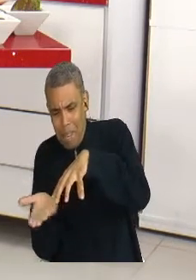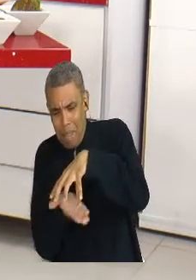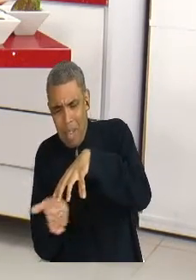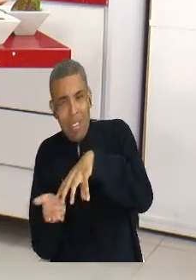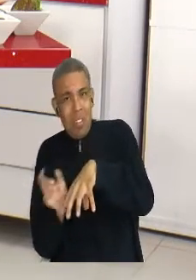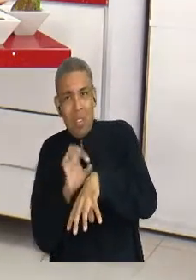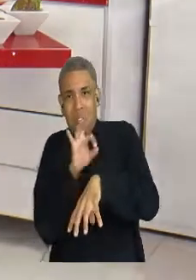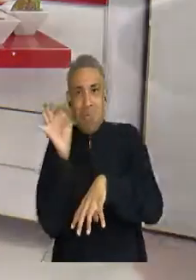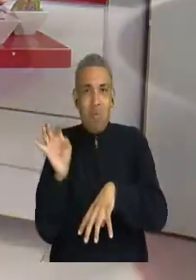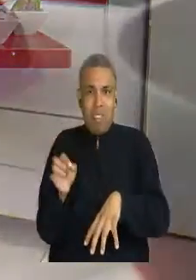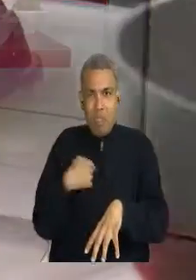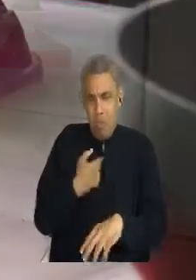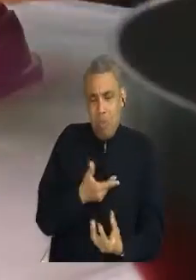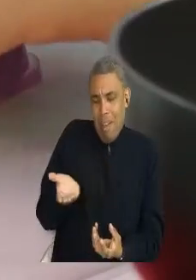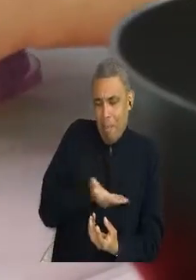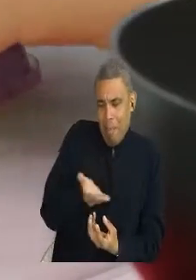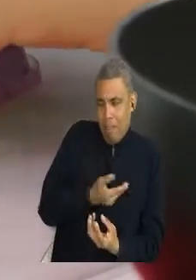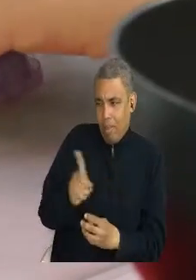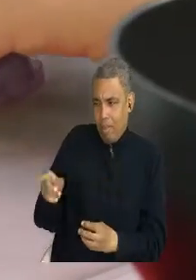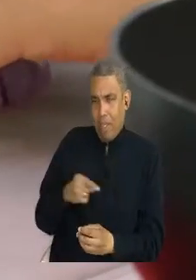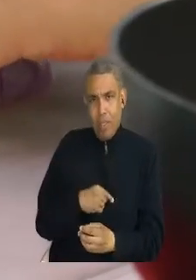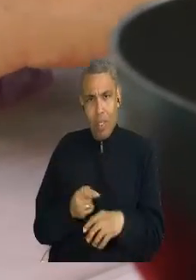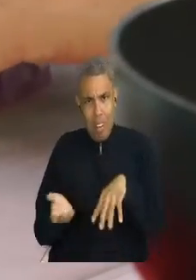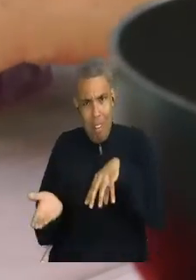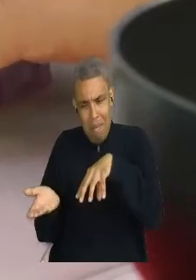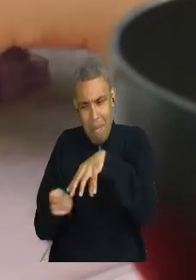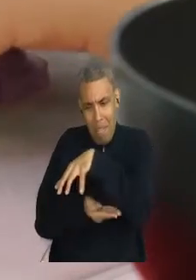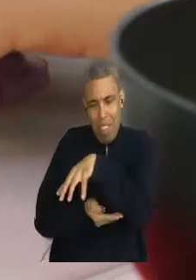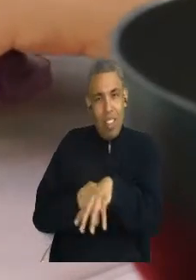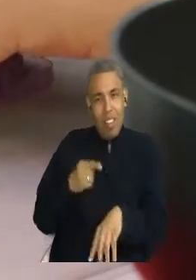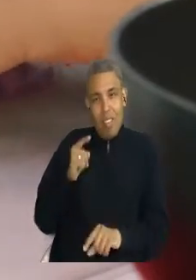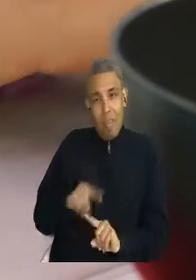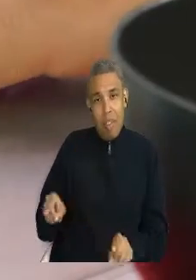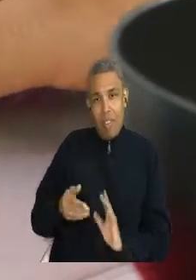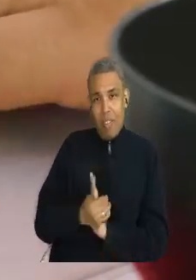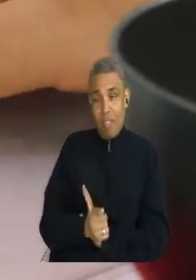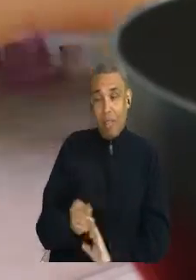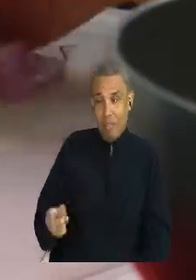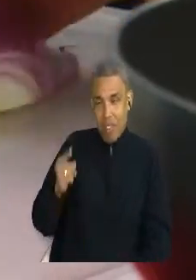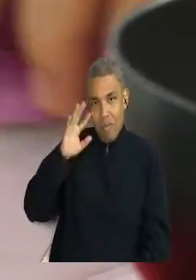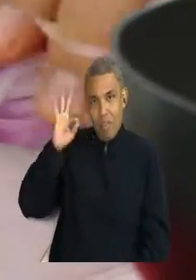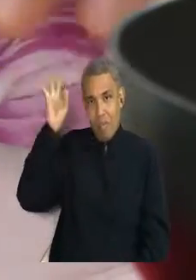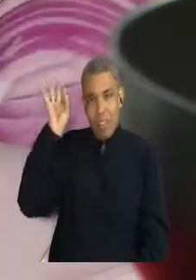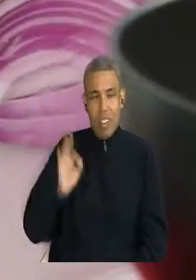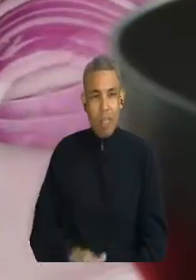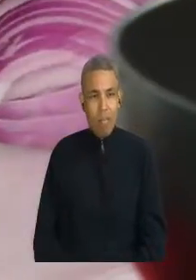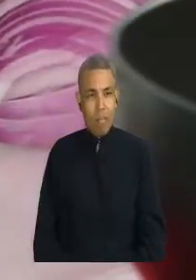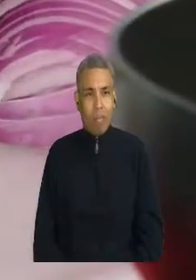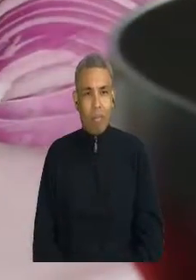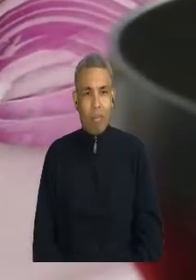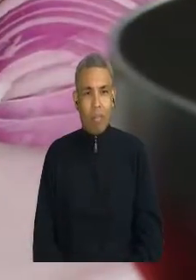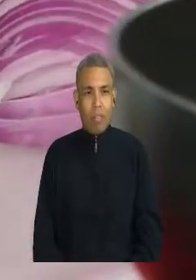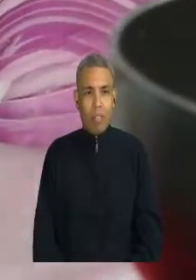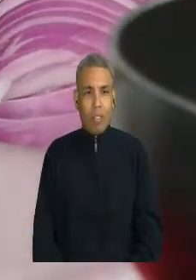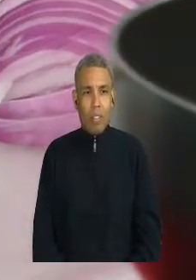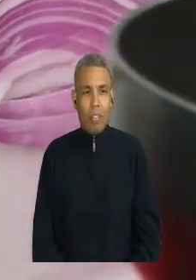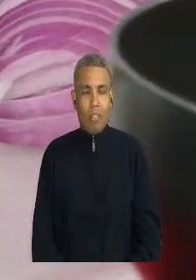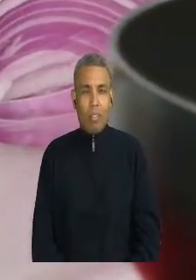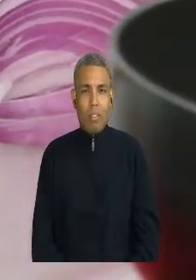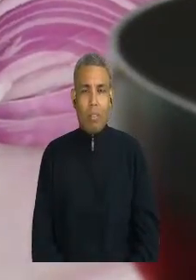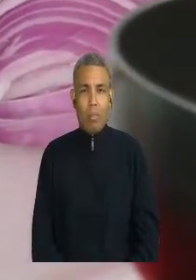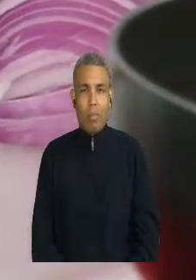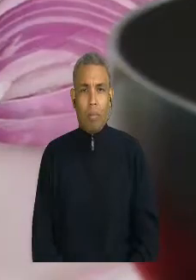Me encanta la técnica. Listo. Entonces ahí llego a este punto para que no nos desbarate la cebolla. Siempre tratar de, bueno, ahí se me desbarató un poquito, tratar